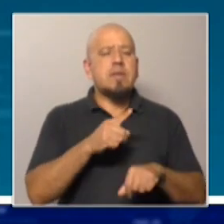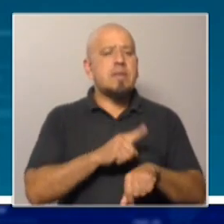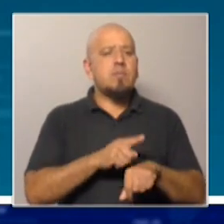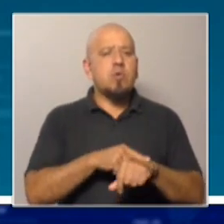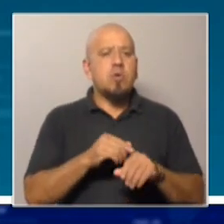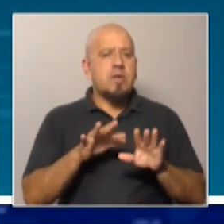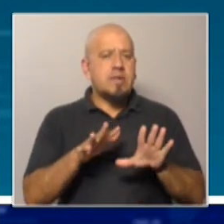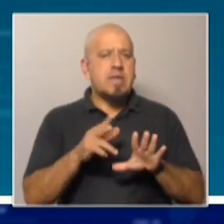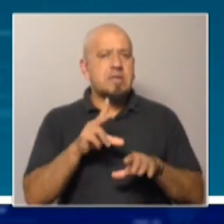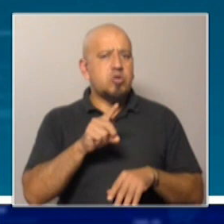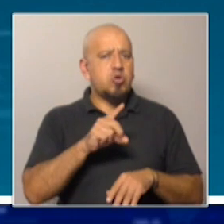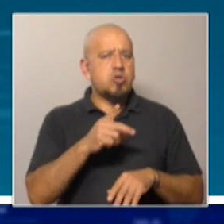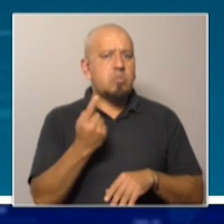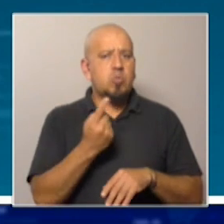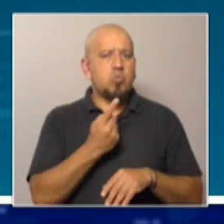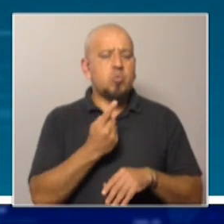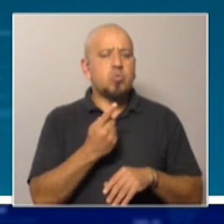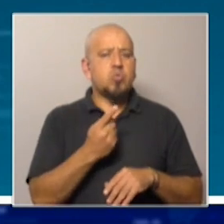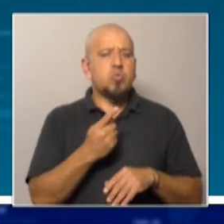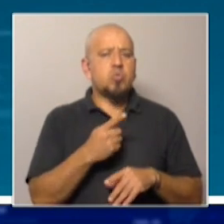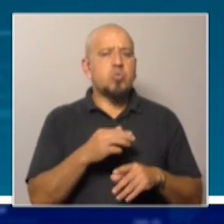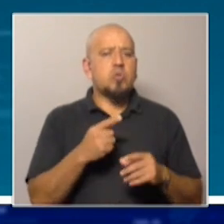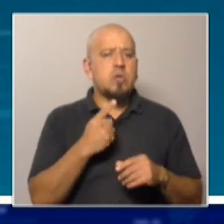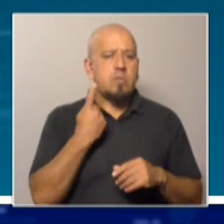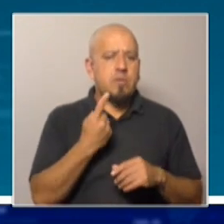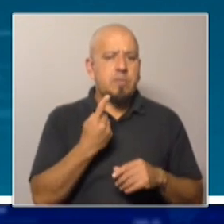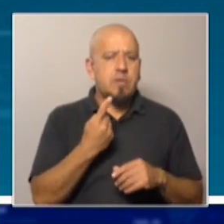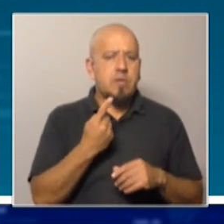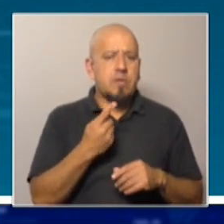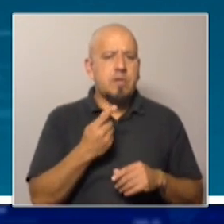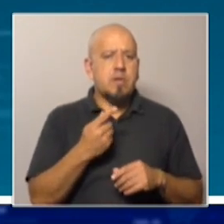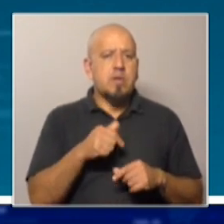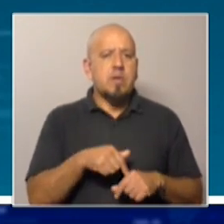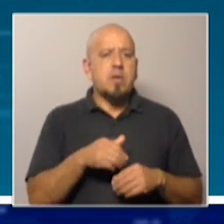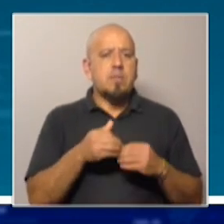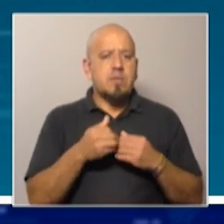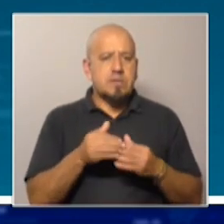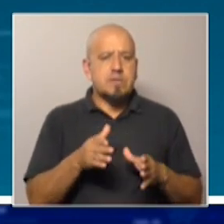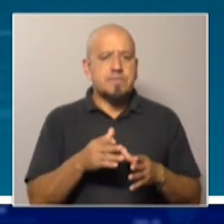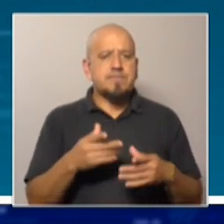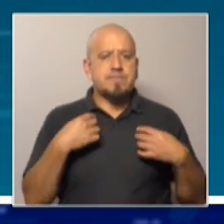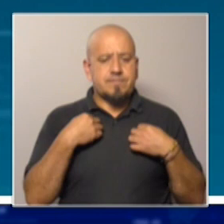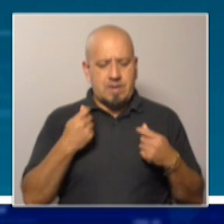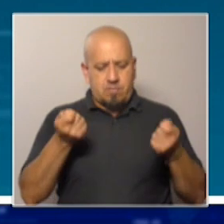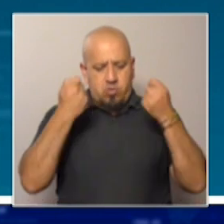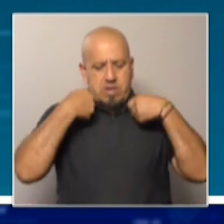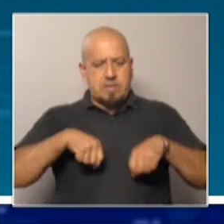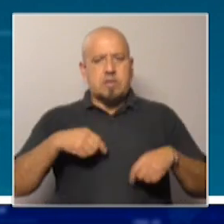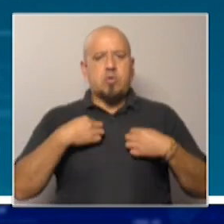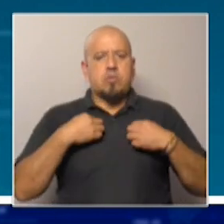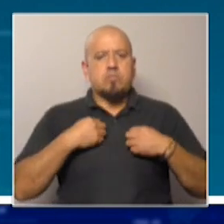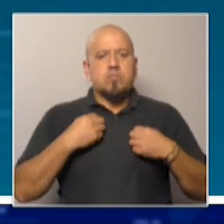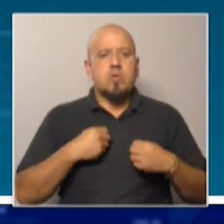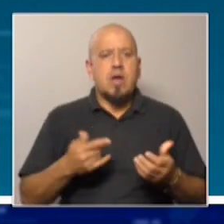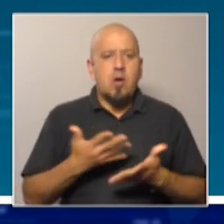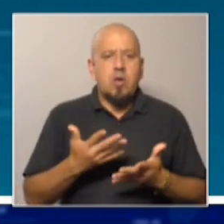12 minutos que tú decías que te llevaba la primera, al inicio, ¿no? El ponerse toda esa vestimenta y esos equipos, a reducirlo